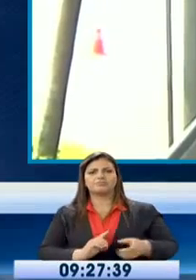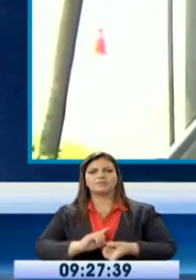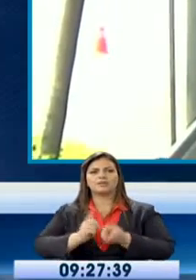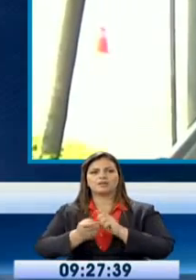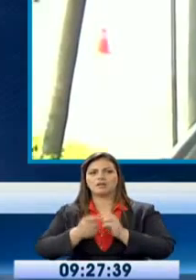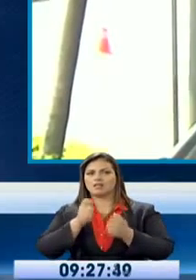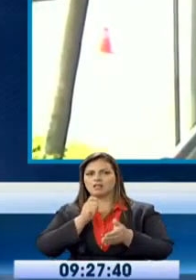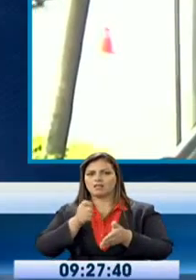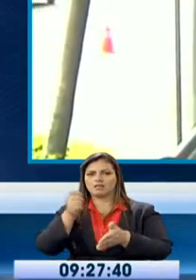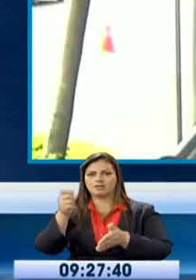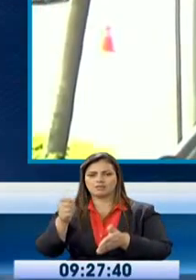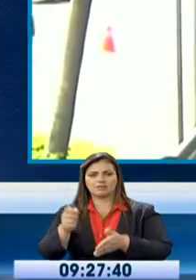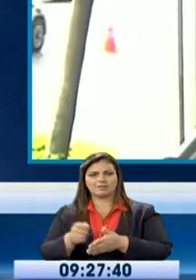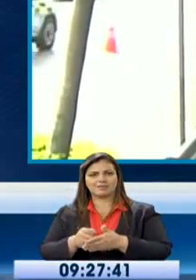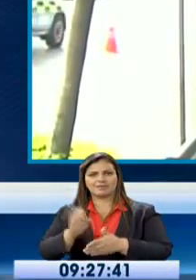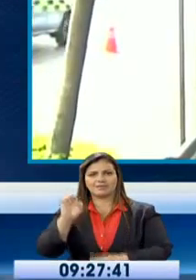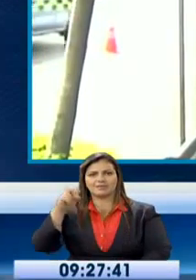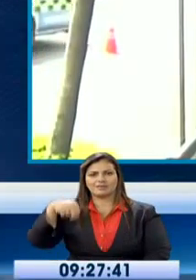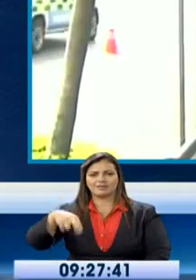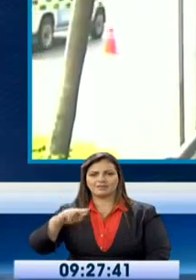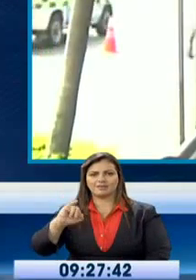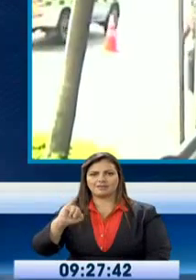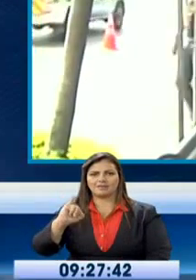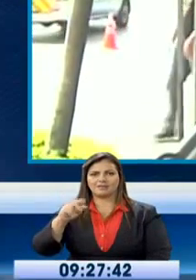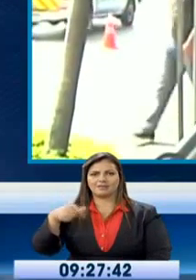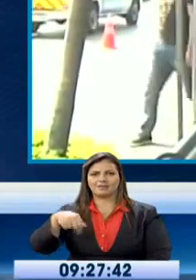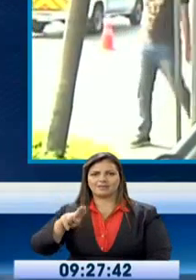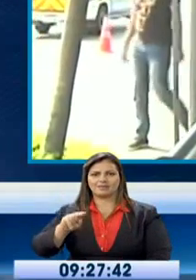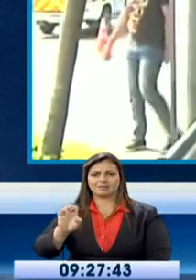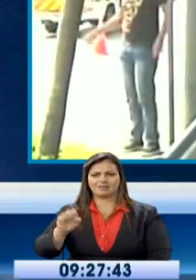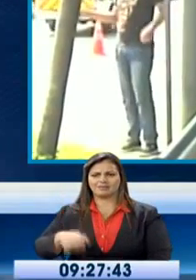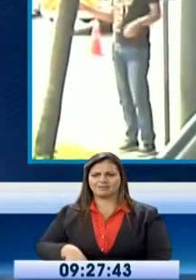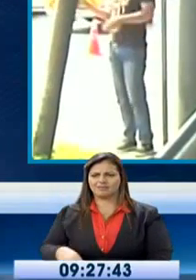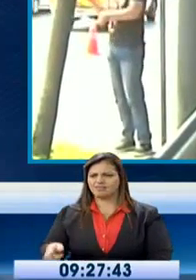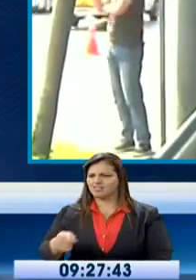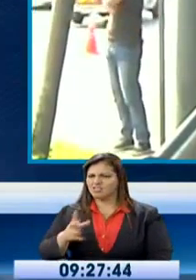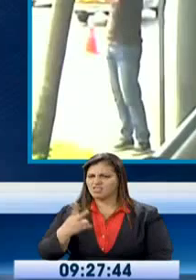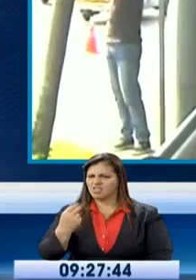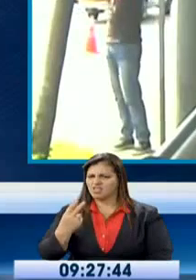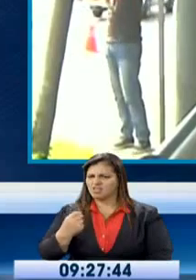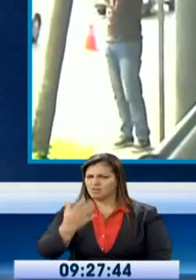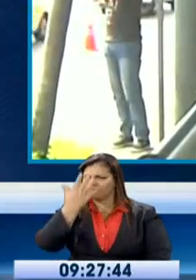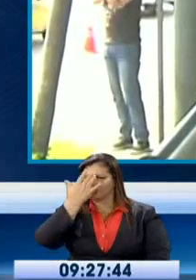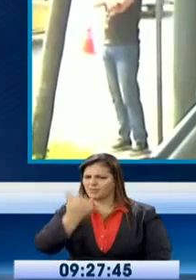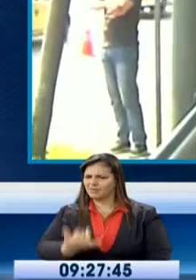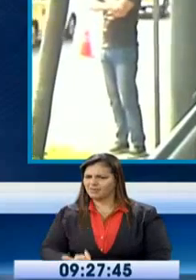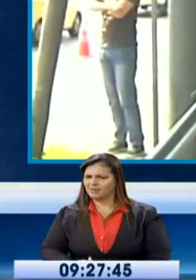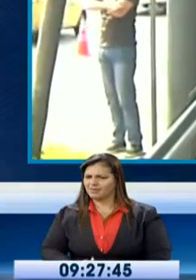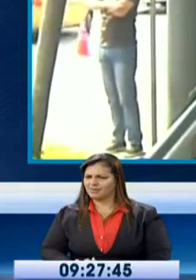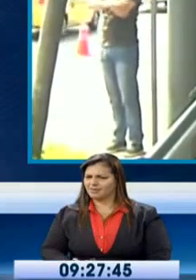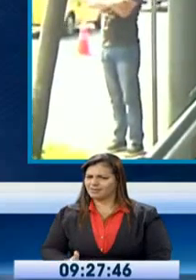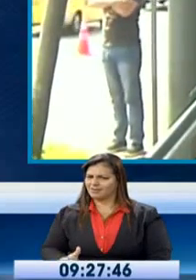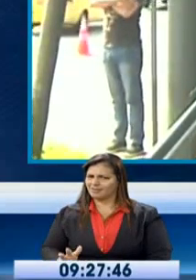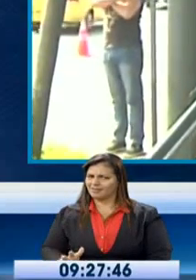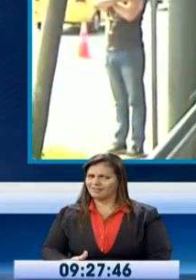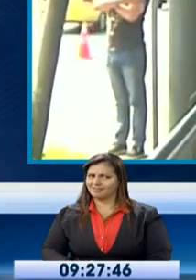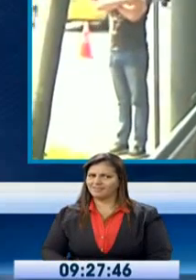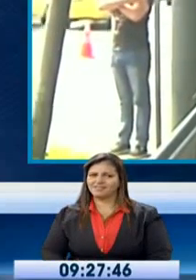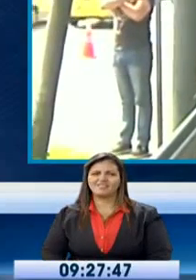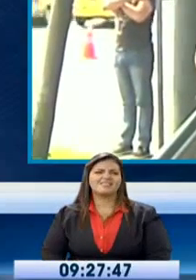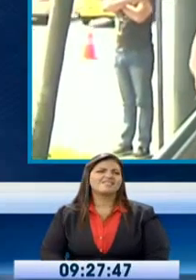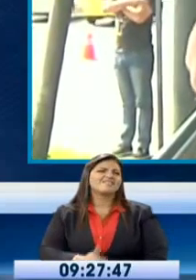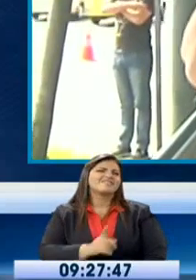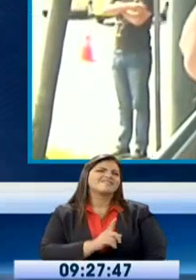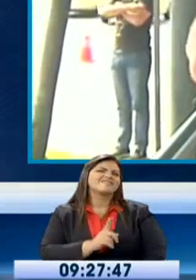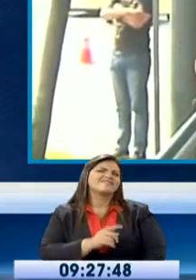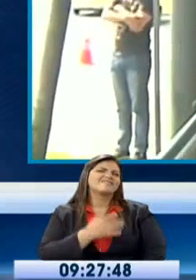le gusta? Lo que pasa es que usted teme que llegue su momento, va a llegar la hora cero. Enrique. Ya dije que no me gusta dónde está,